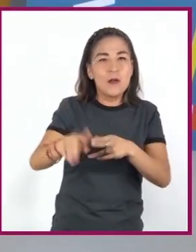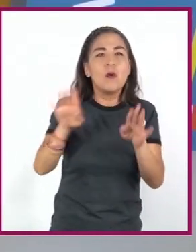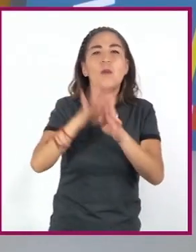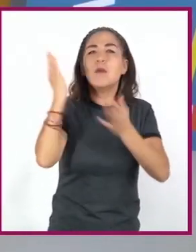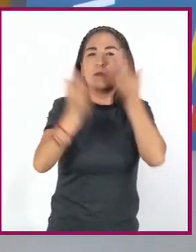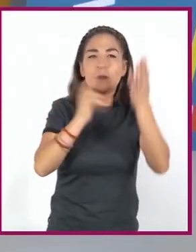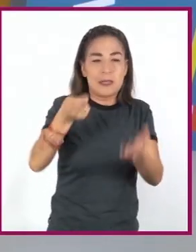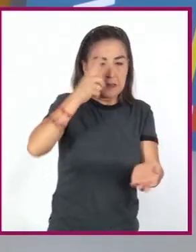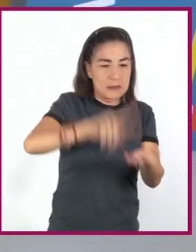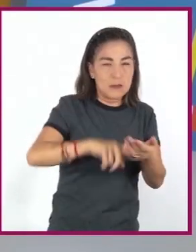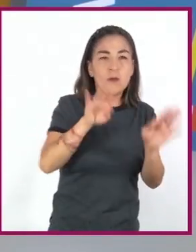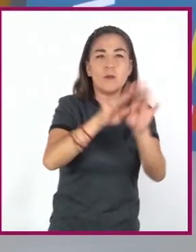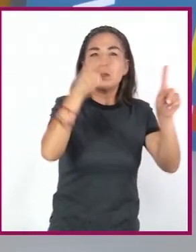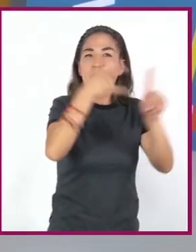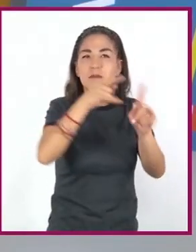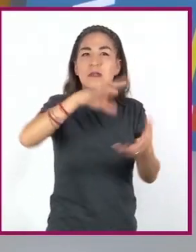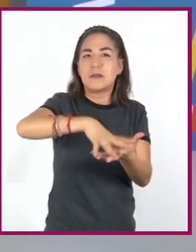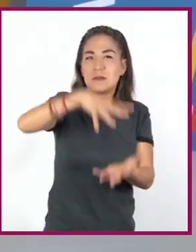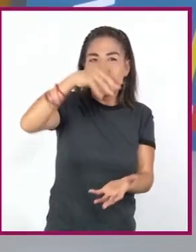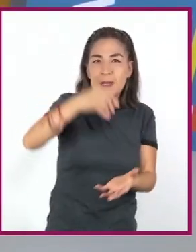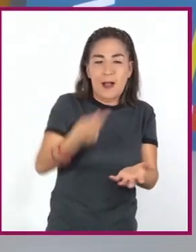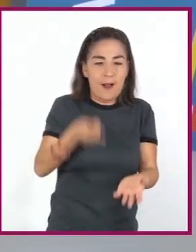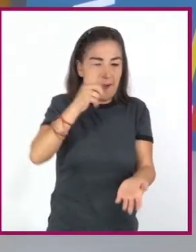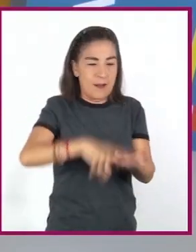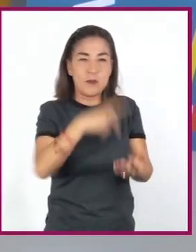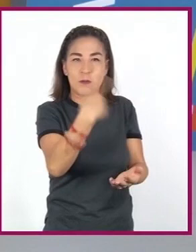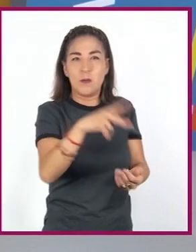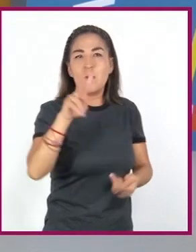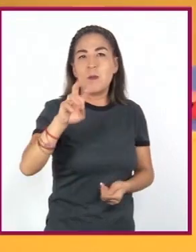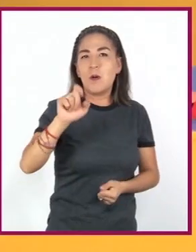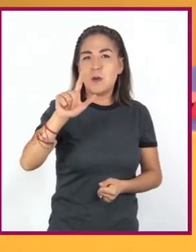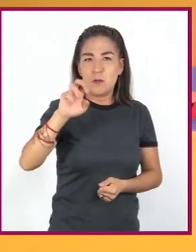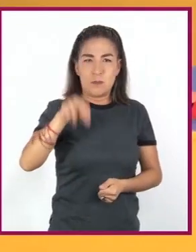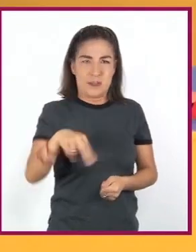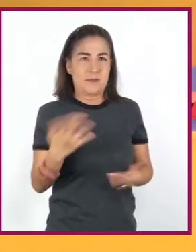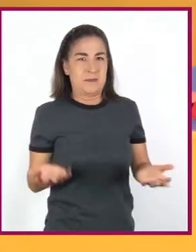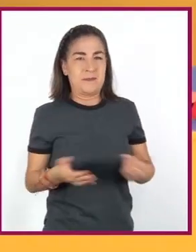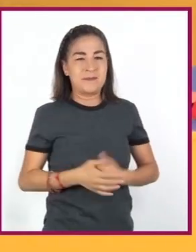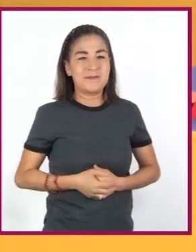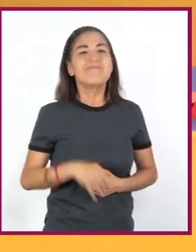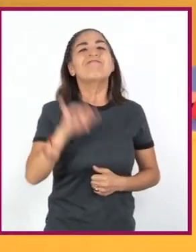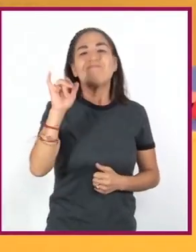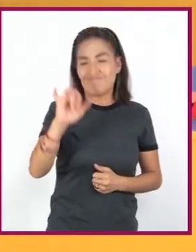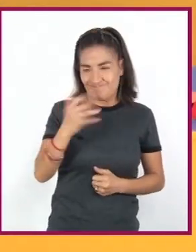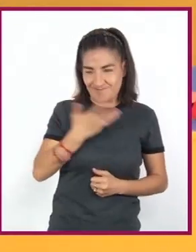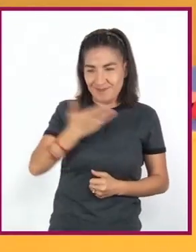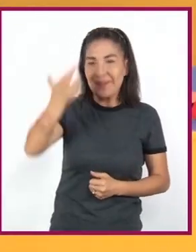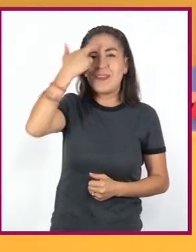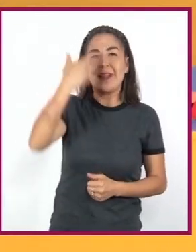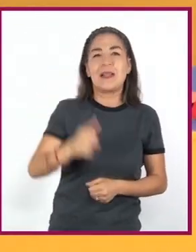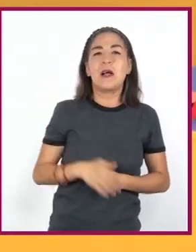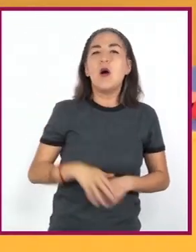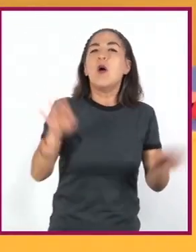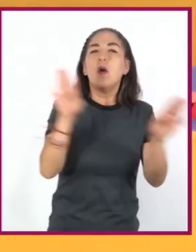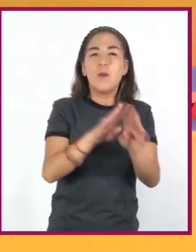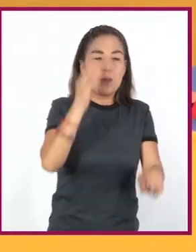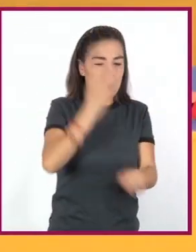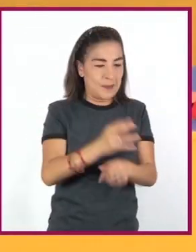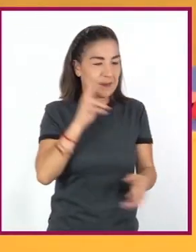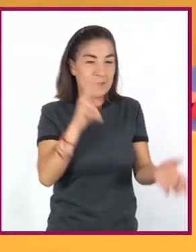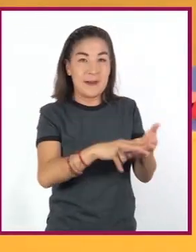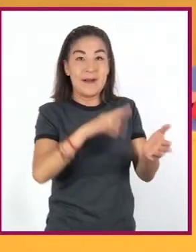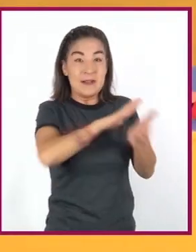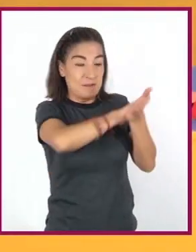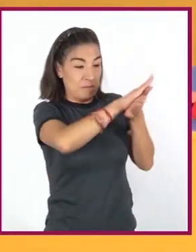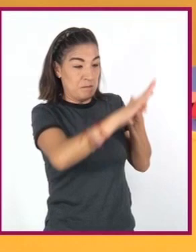también los cuerpos geométricos y el volumen, ¿no es así? Tiene razón. Precisemos que las figuras